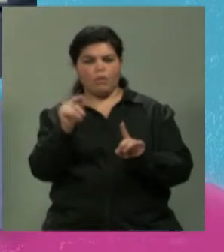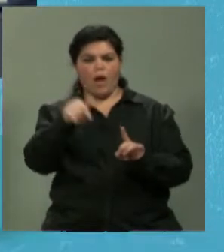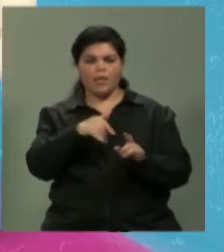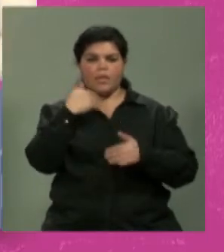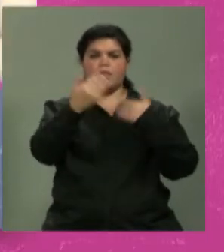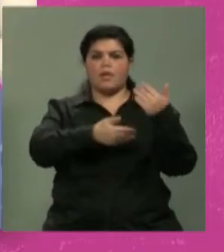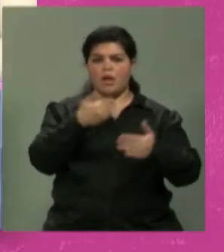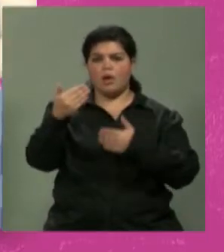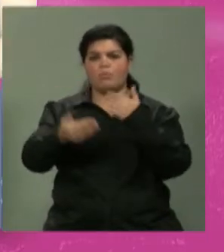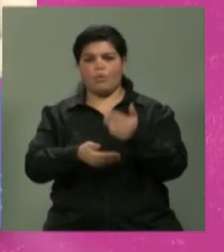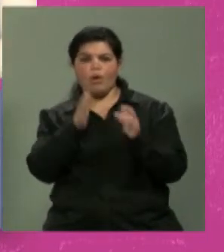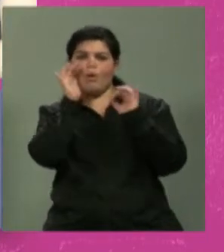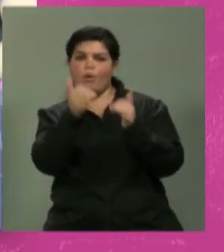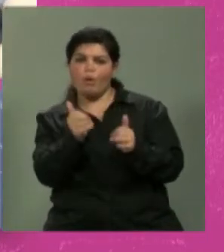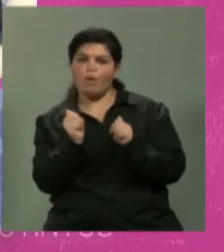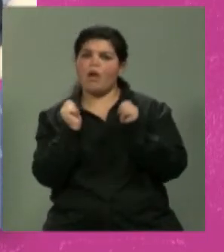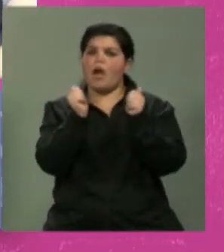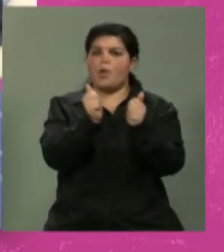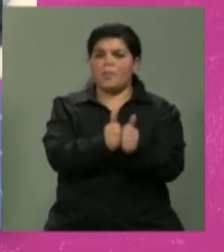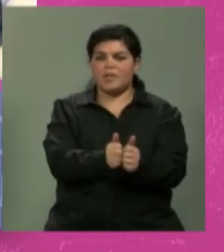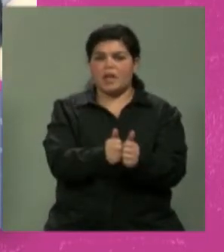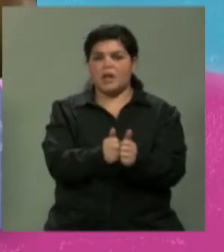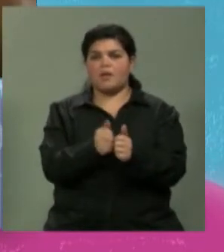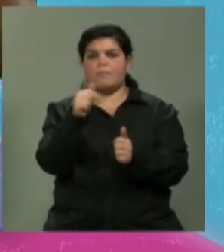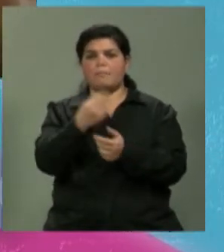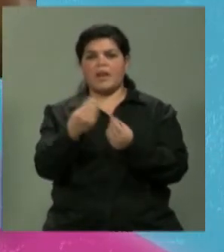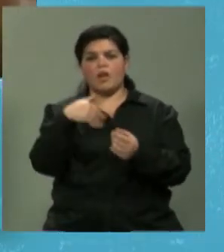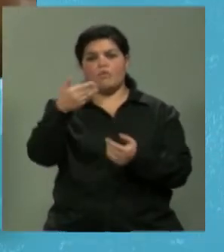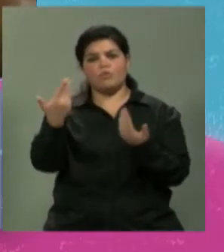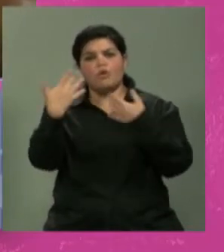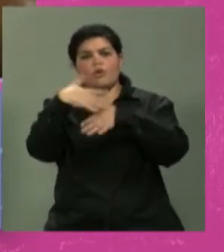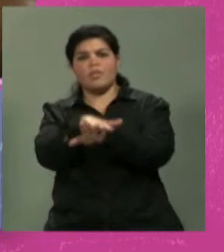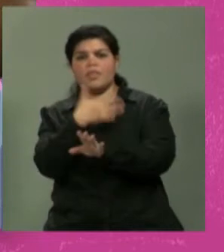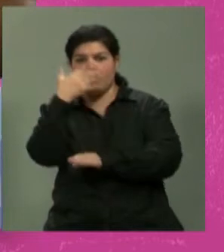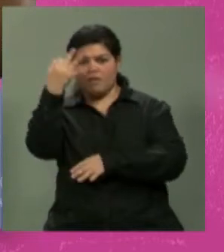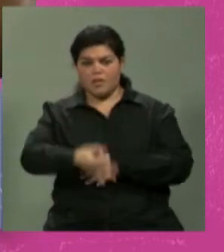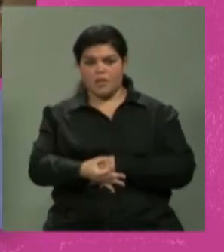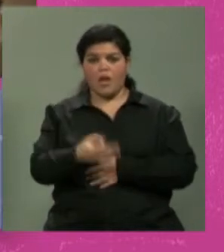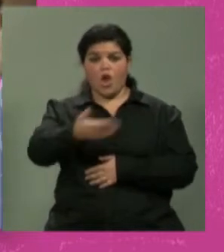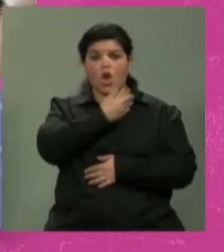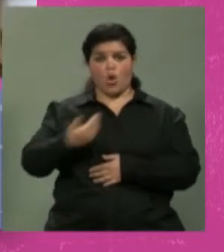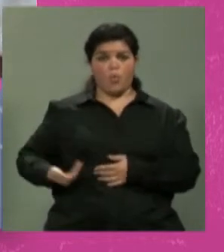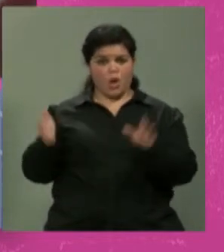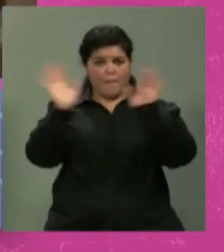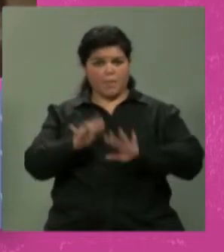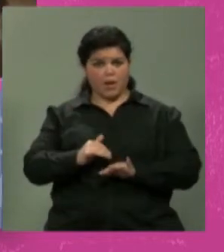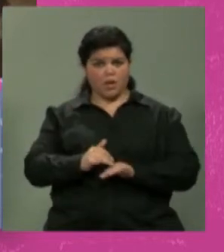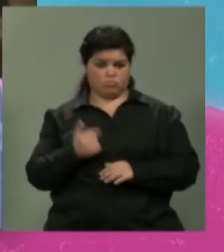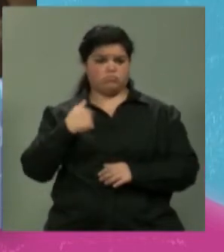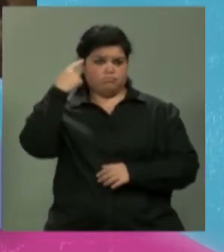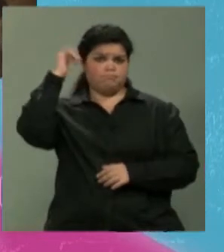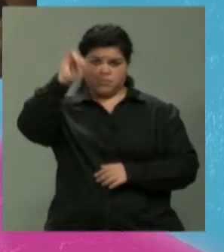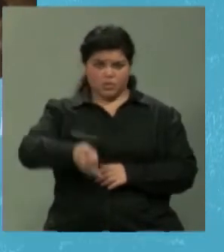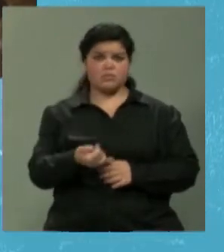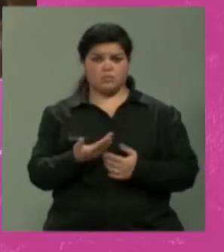lugares para jóvenes, con contención, para justamente poder reinsertarse de verdad en la sociedad. ¿Está el Estado preparado? Yo creo que sí. Por eso tiene la voluntad